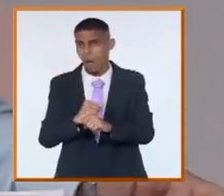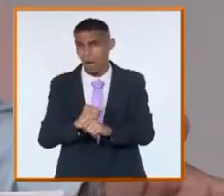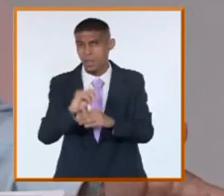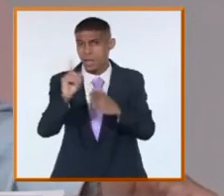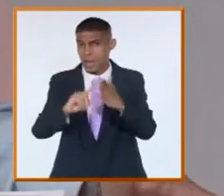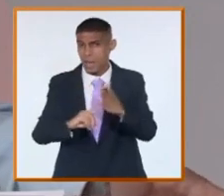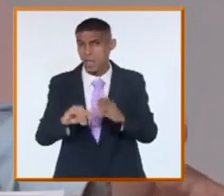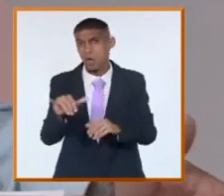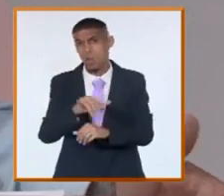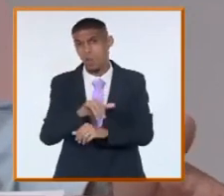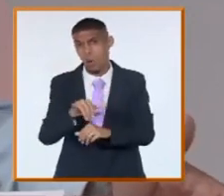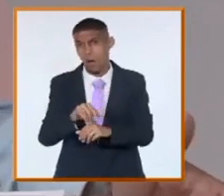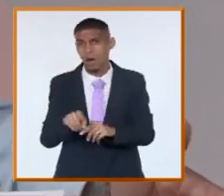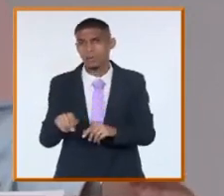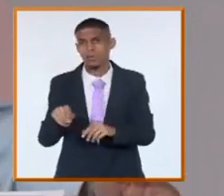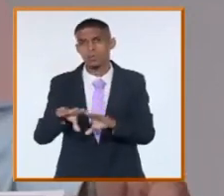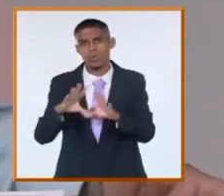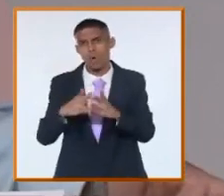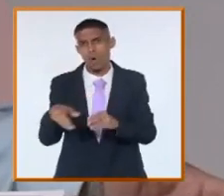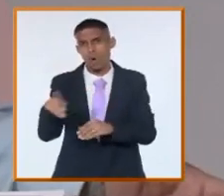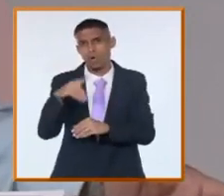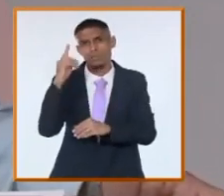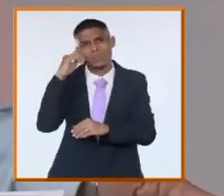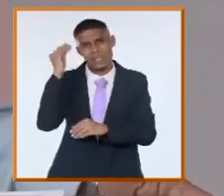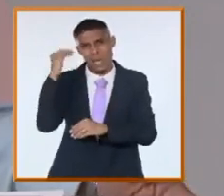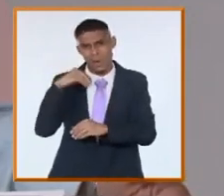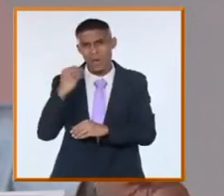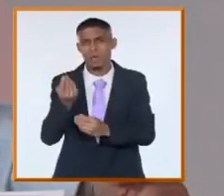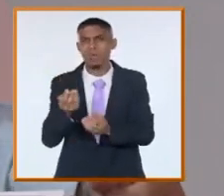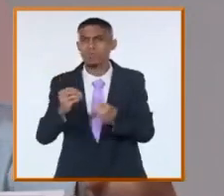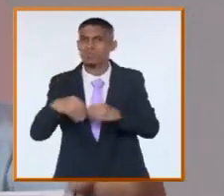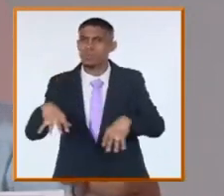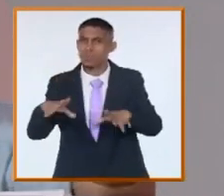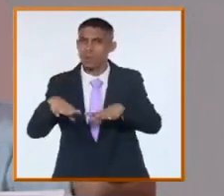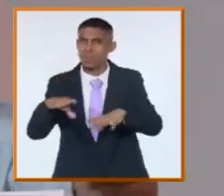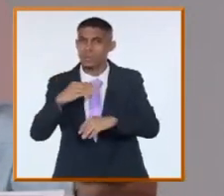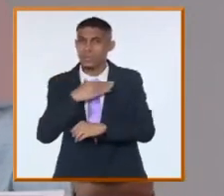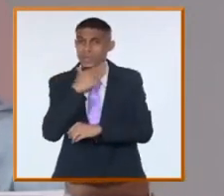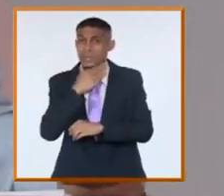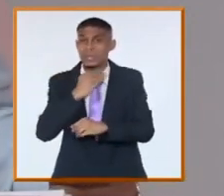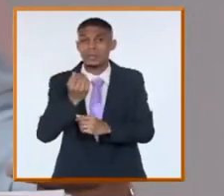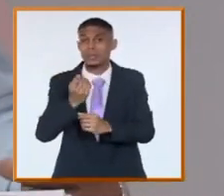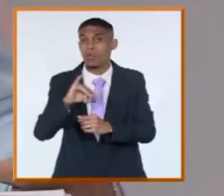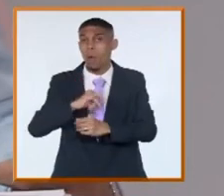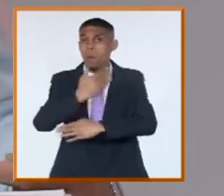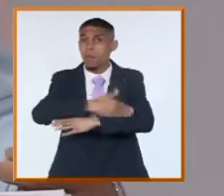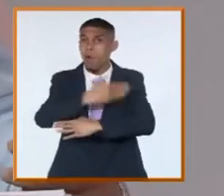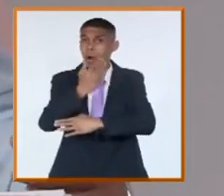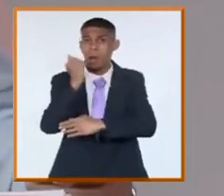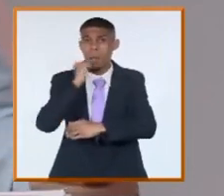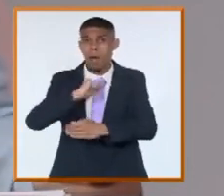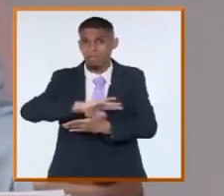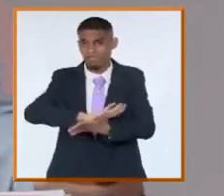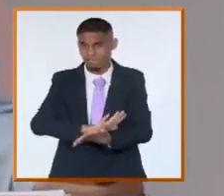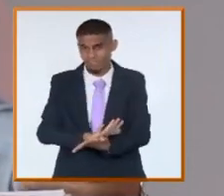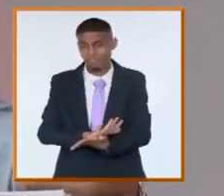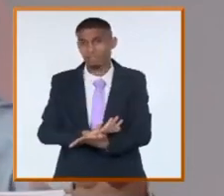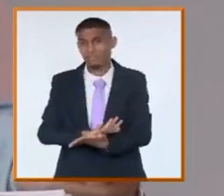todos sabemos la situación que hay y reconocimiento del bloqueo la las